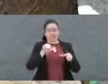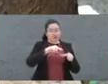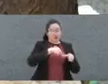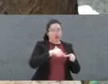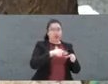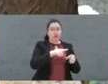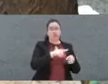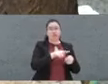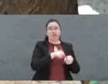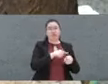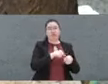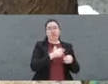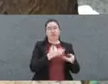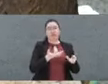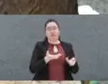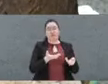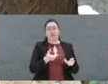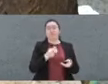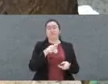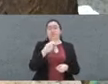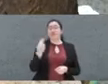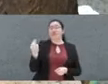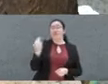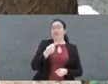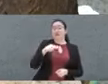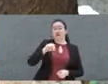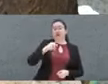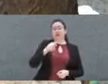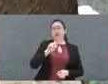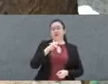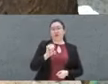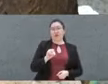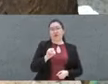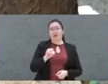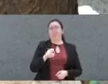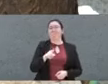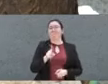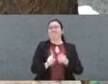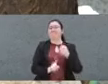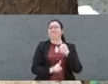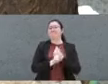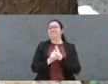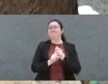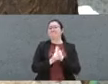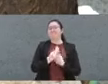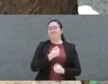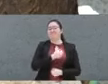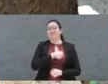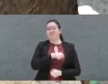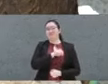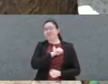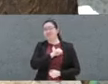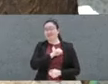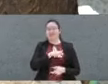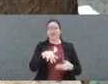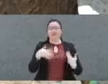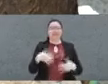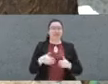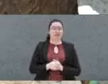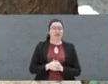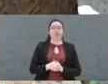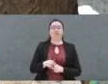porque ese tiene mayores problemas de salud. El fierro y el manganeso tienen el problema de ese color